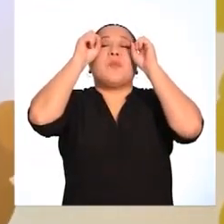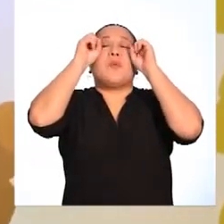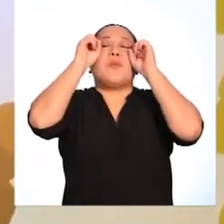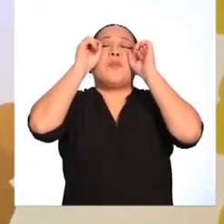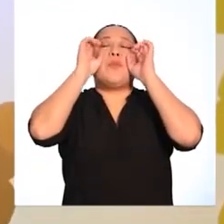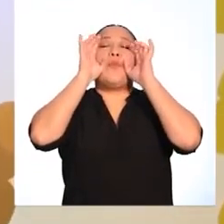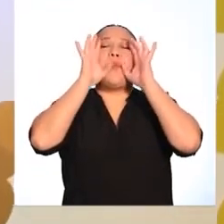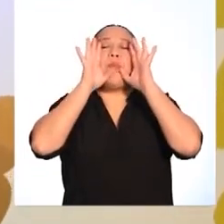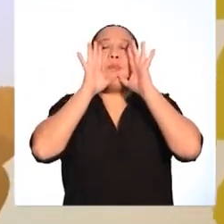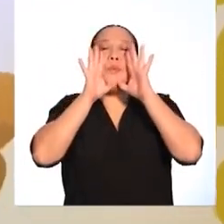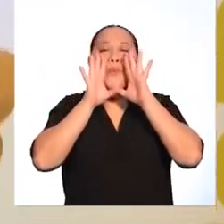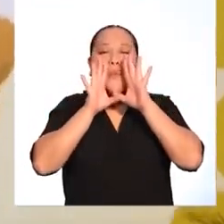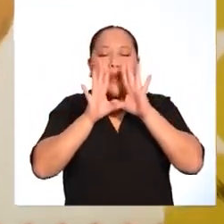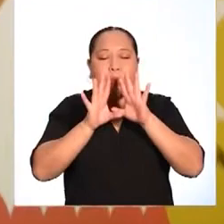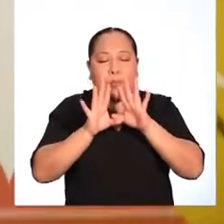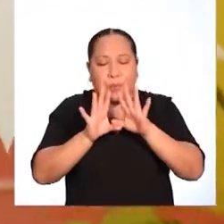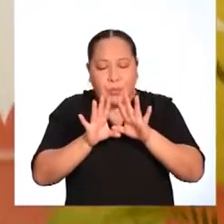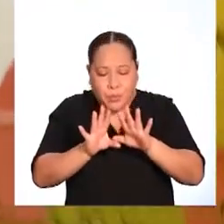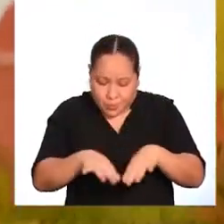y adelante